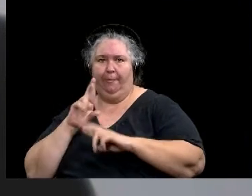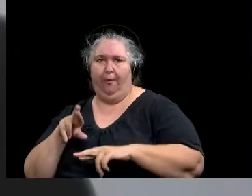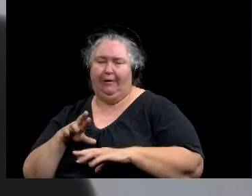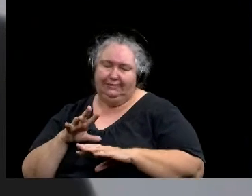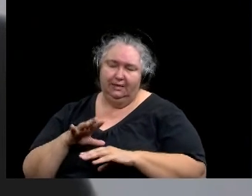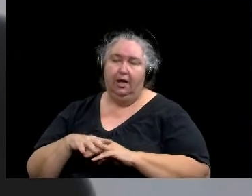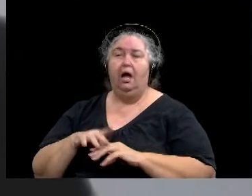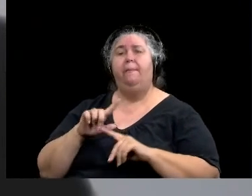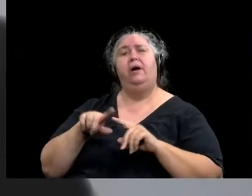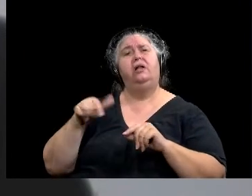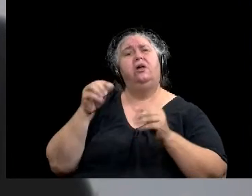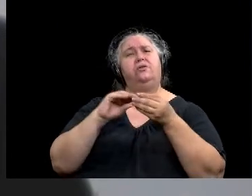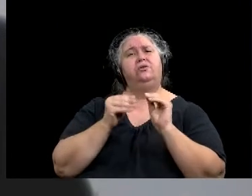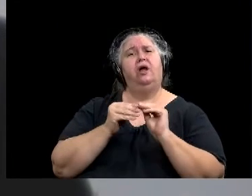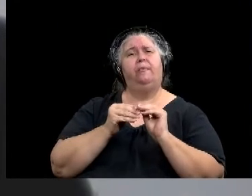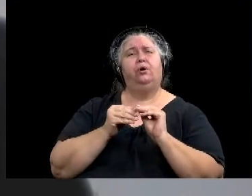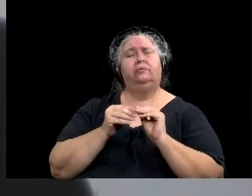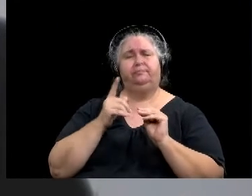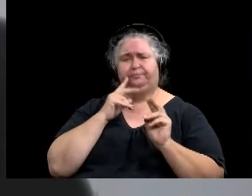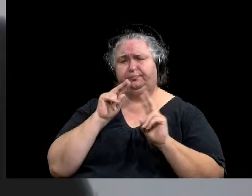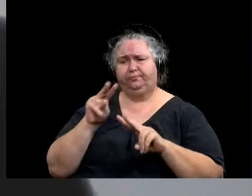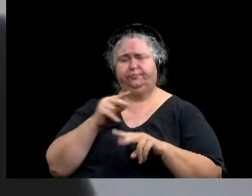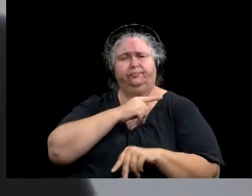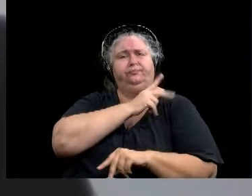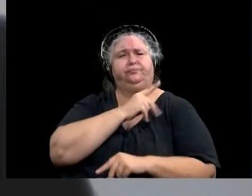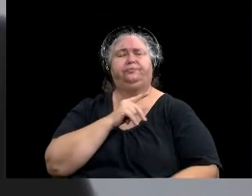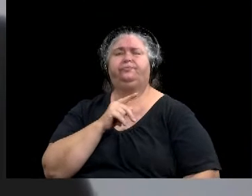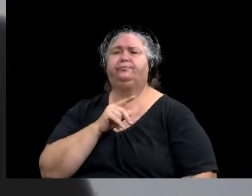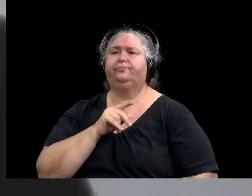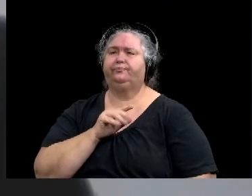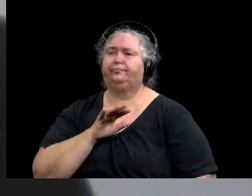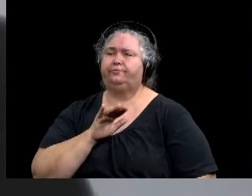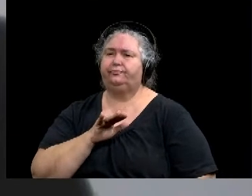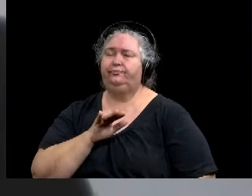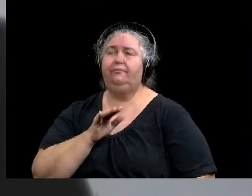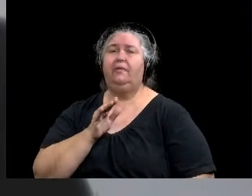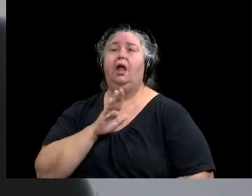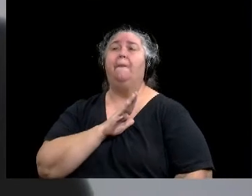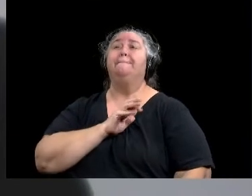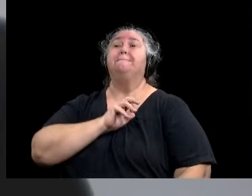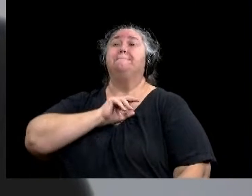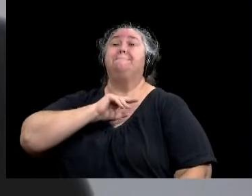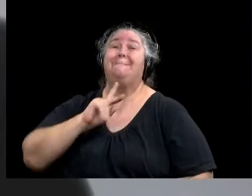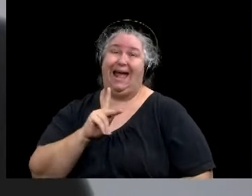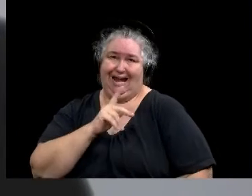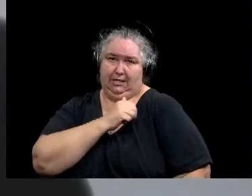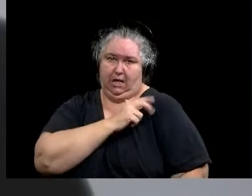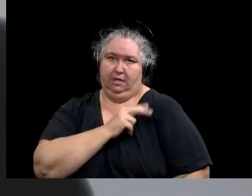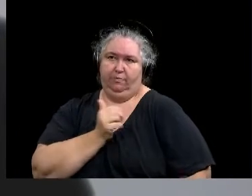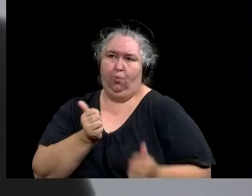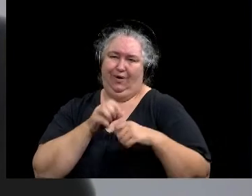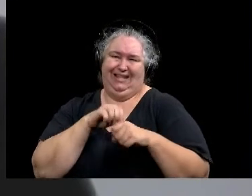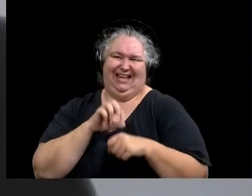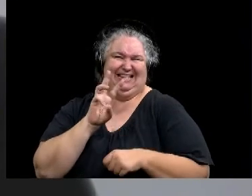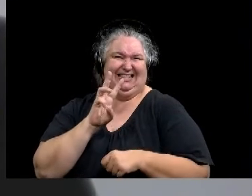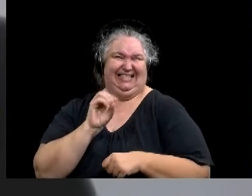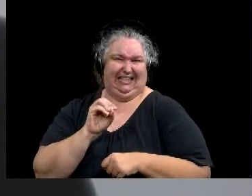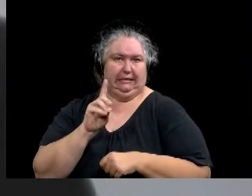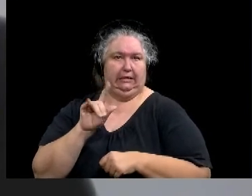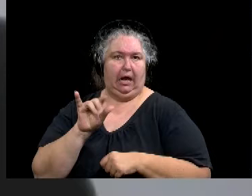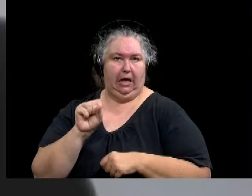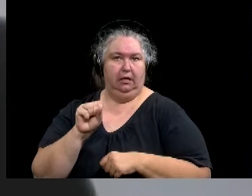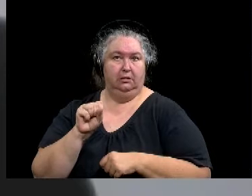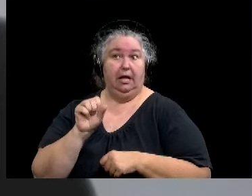alto pero es mejor que los de otros números estoy viendo los pacientes que estuvieron otra vez